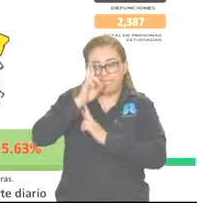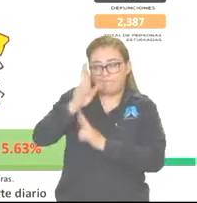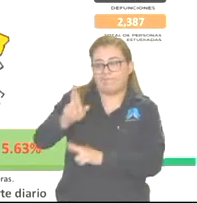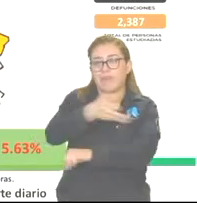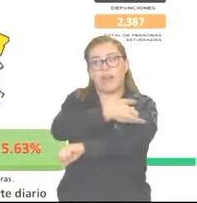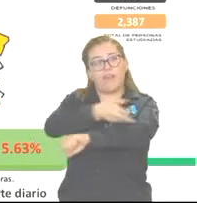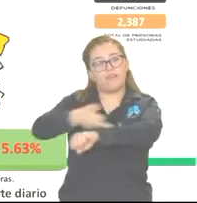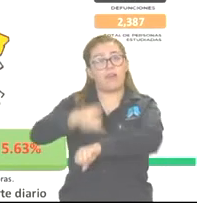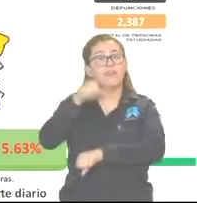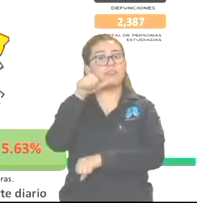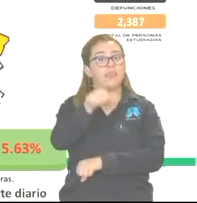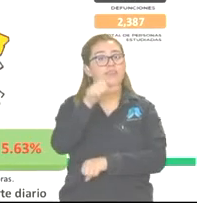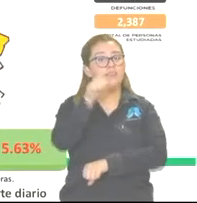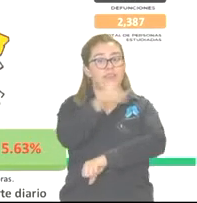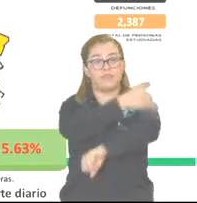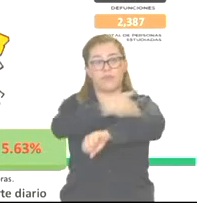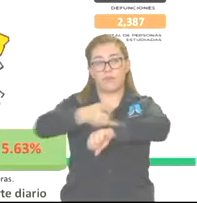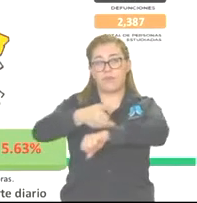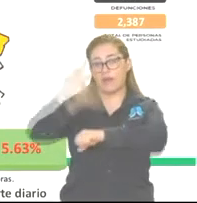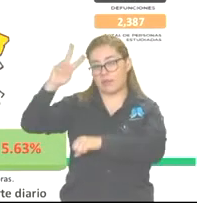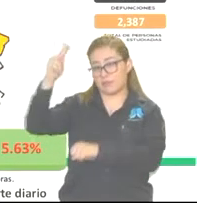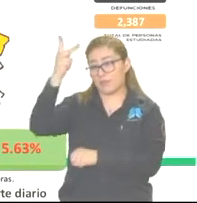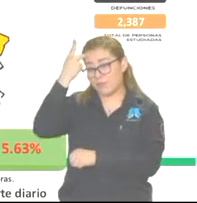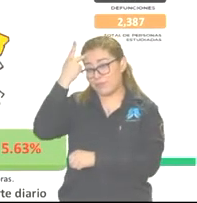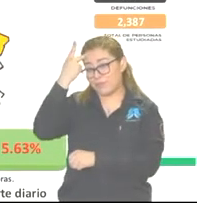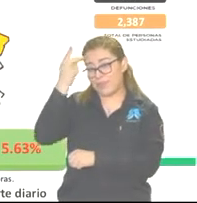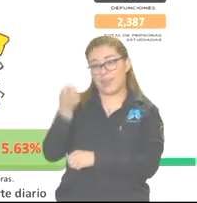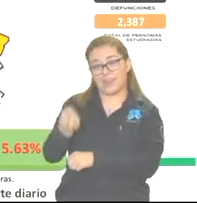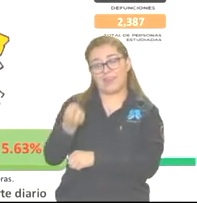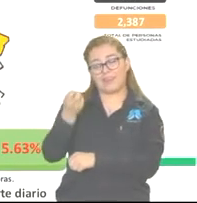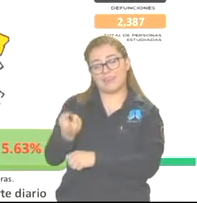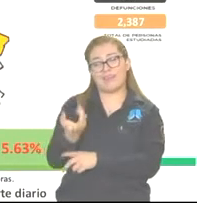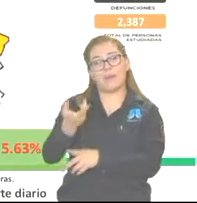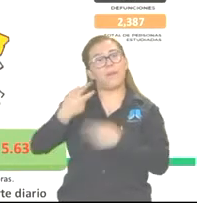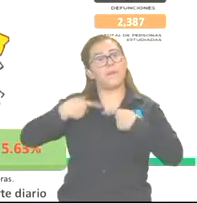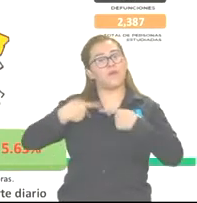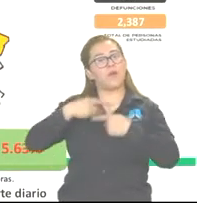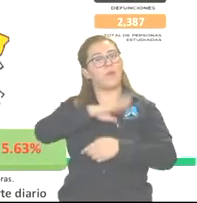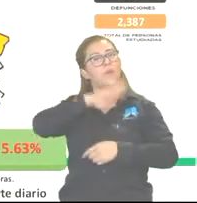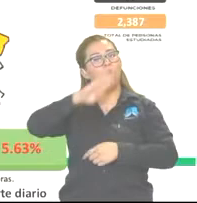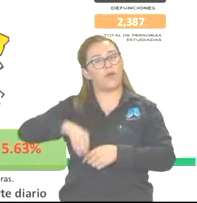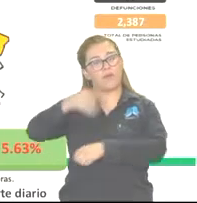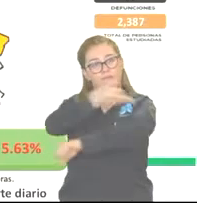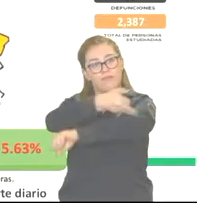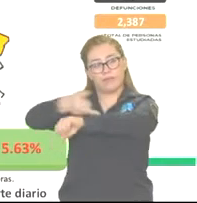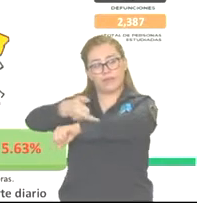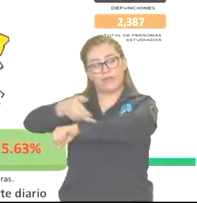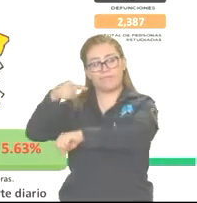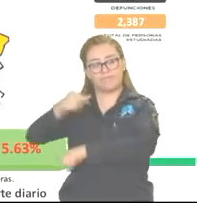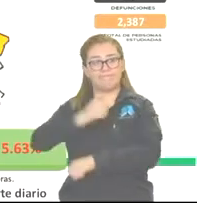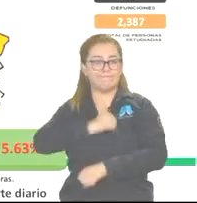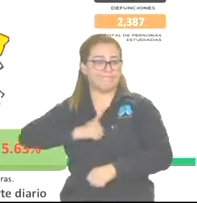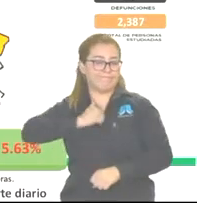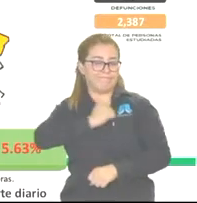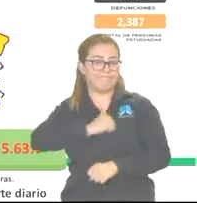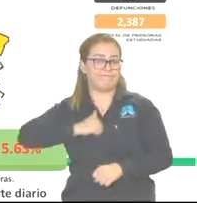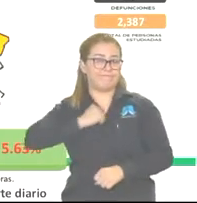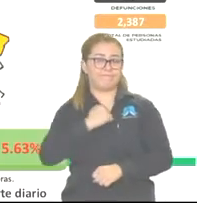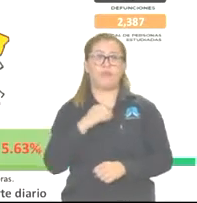son 16 familias potosinas que han sido afectadas por el coronavirus, y con relación a los casos pues